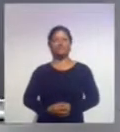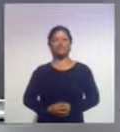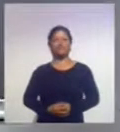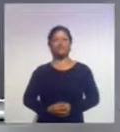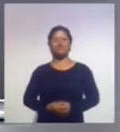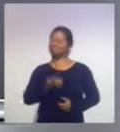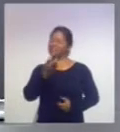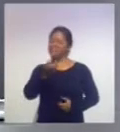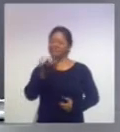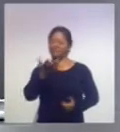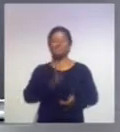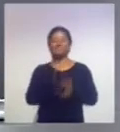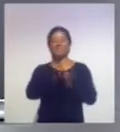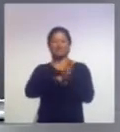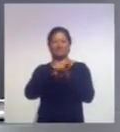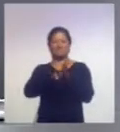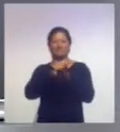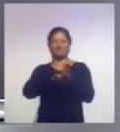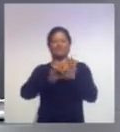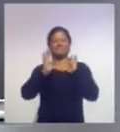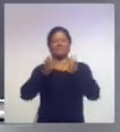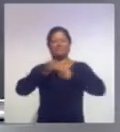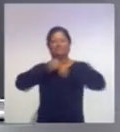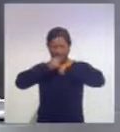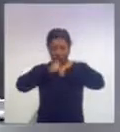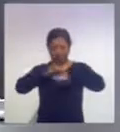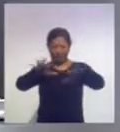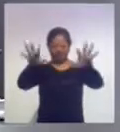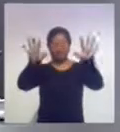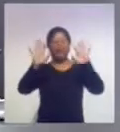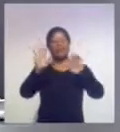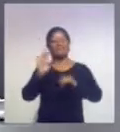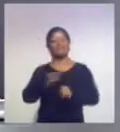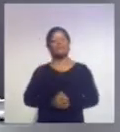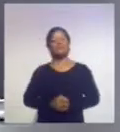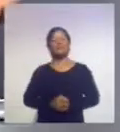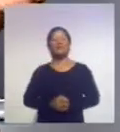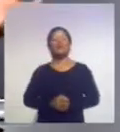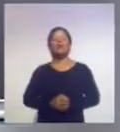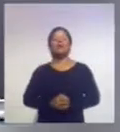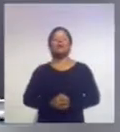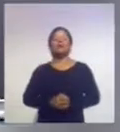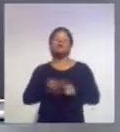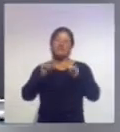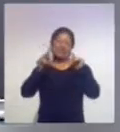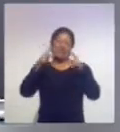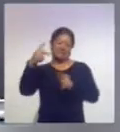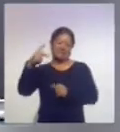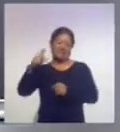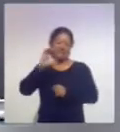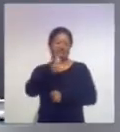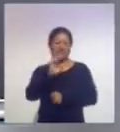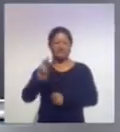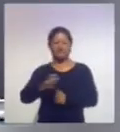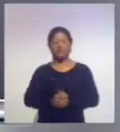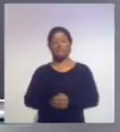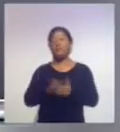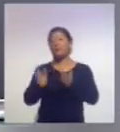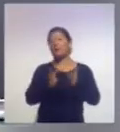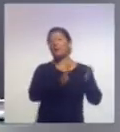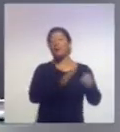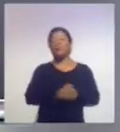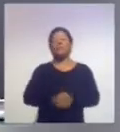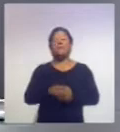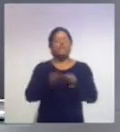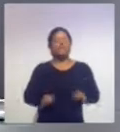Pues ahí lo tiene este video que da a conocer nuestro paisano Carlos Rivera. En otros temas, también relacionados a esta importante conmemoración,